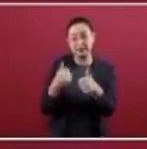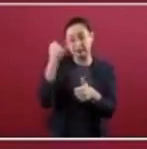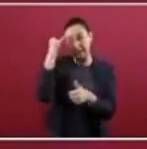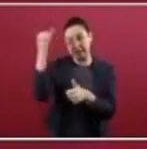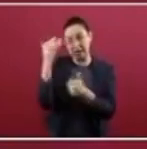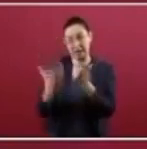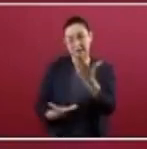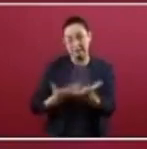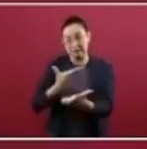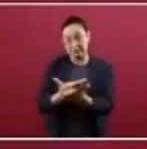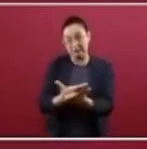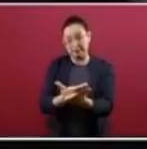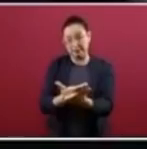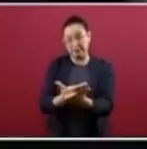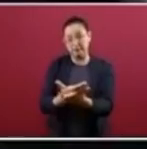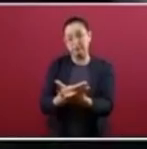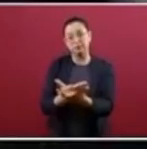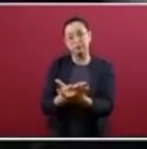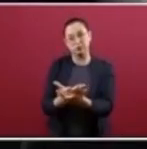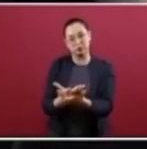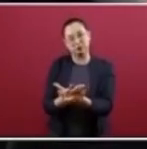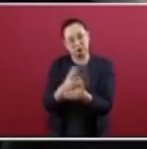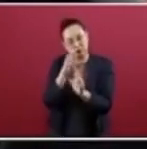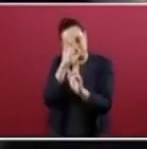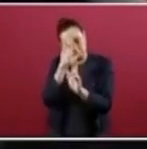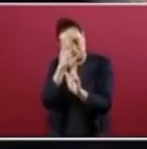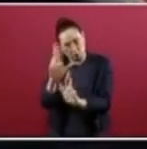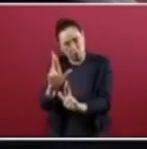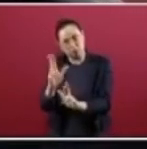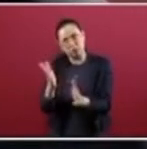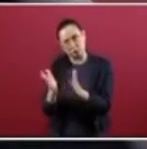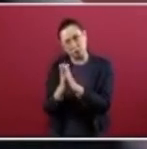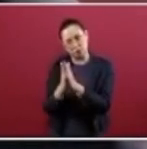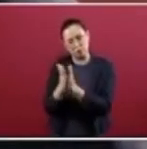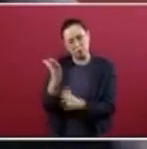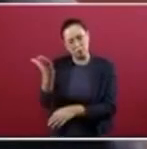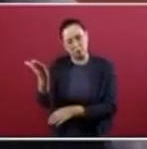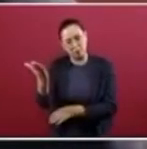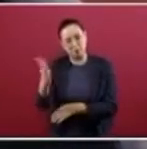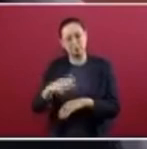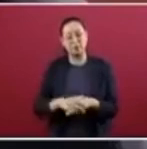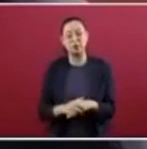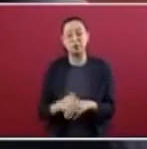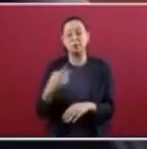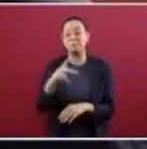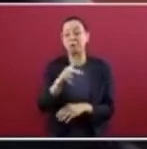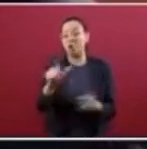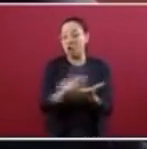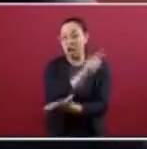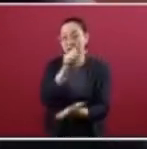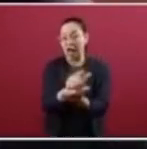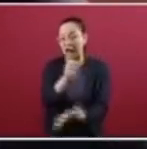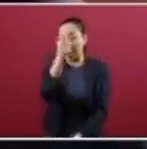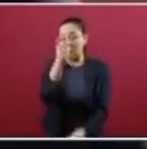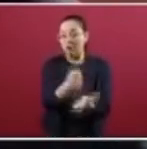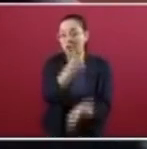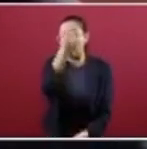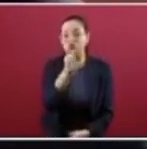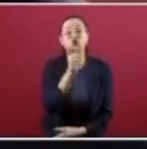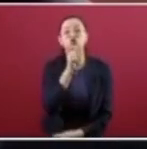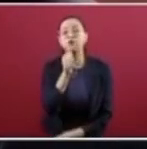pueda trabajar en ninguna empresa relacionada a su cargo. Antes de que se apruebe, ya estamos cumpliendo.